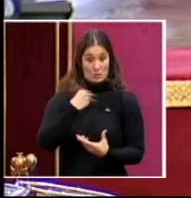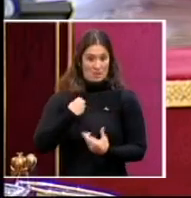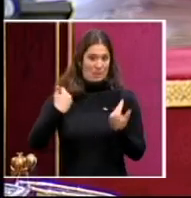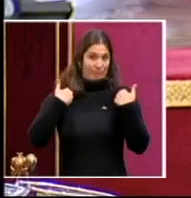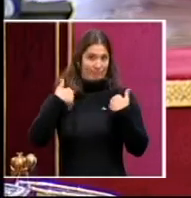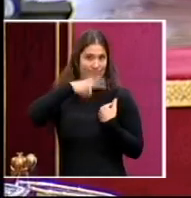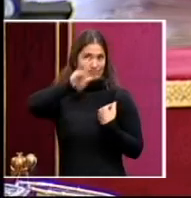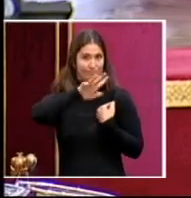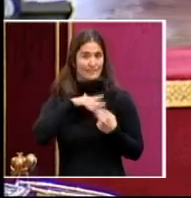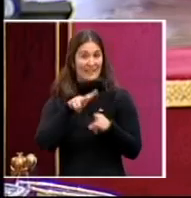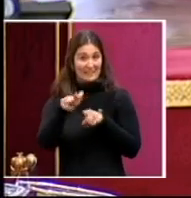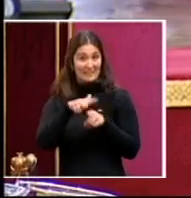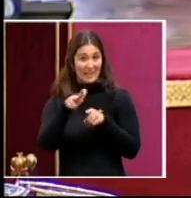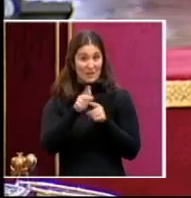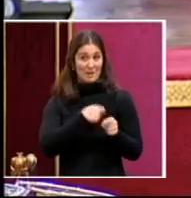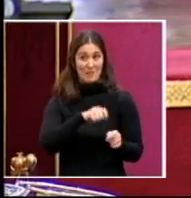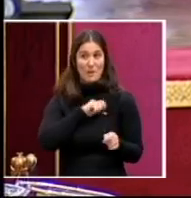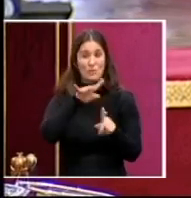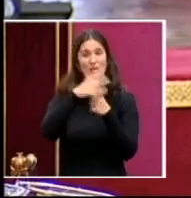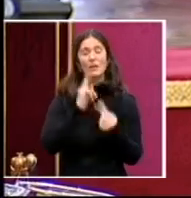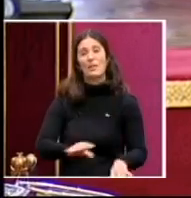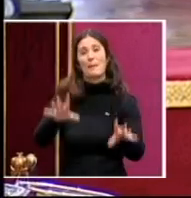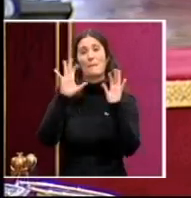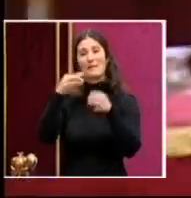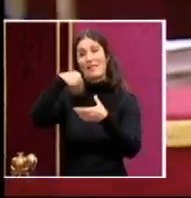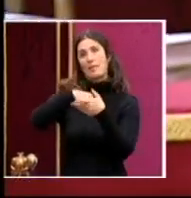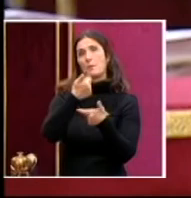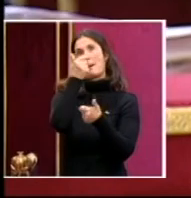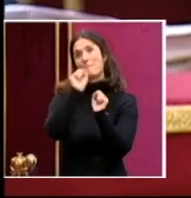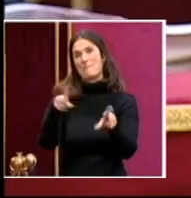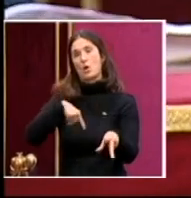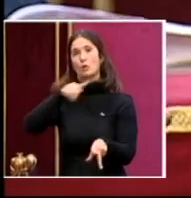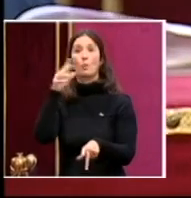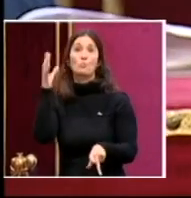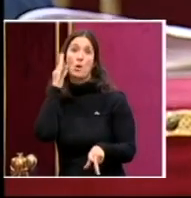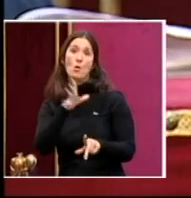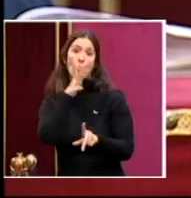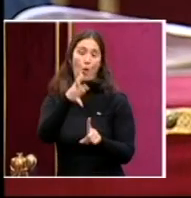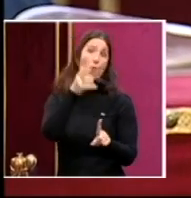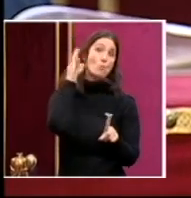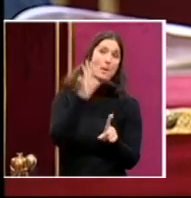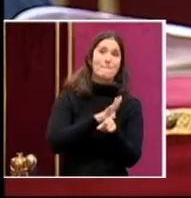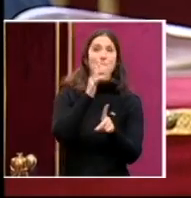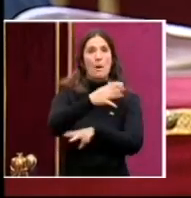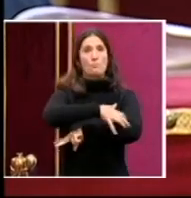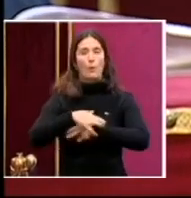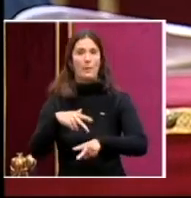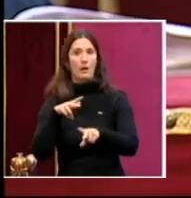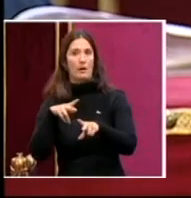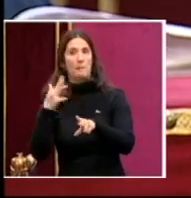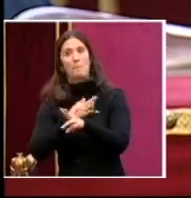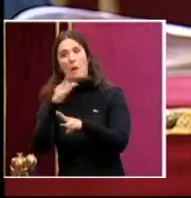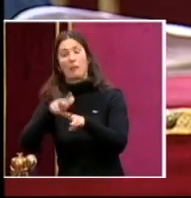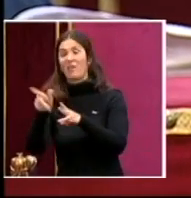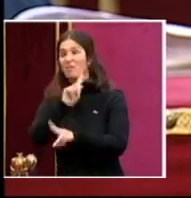en España, con una situación especialmente agravada en las mujeres al unirse a la discriminación por género y pobreza económica, no se